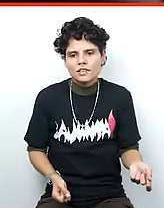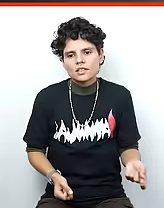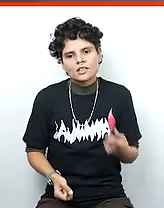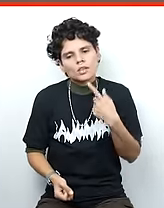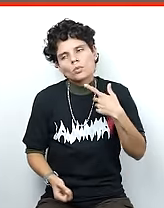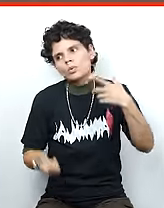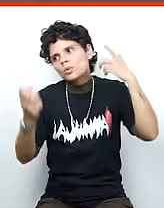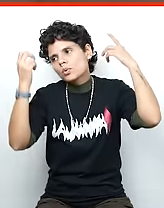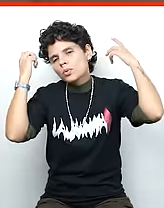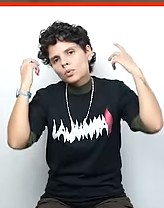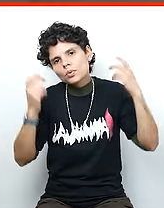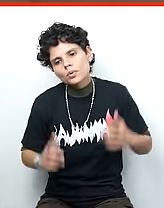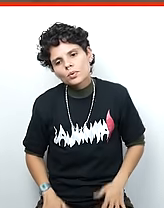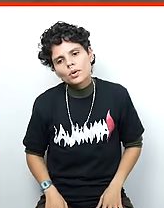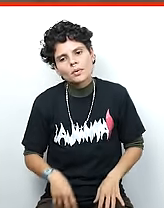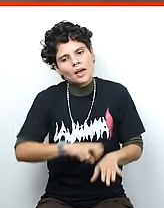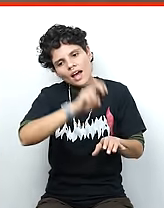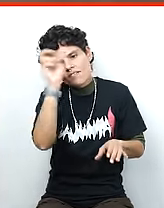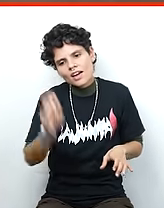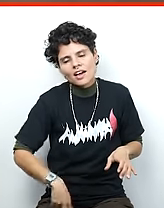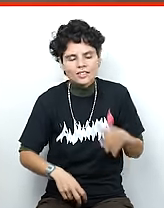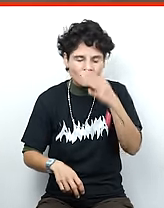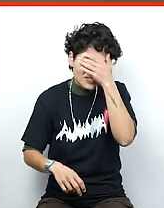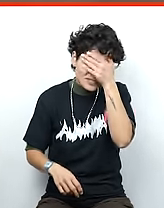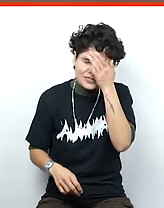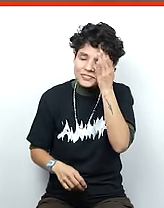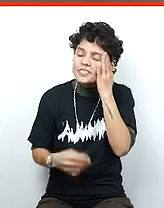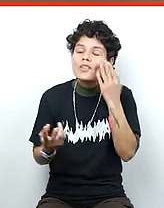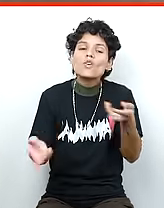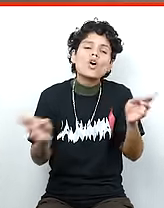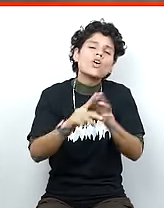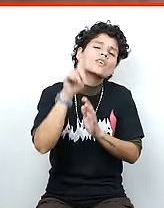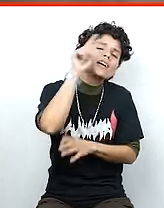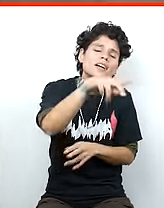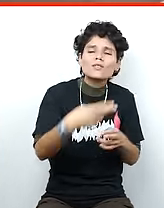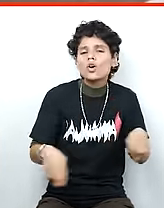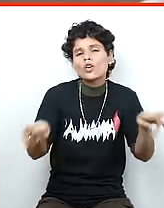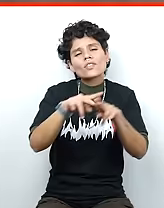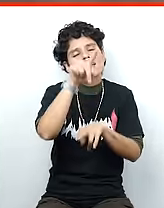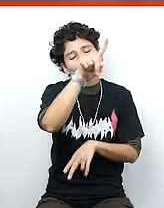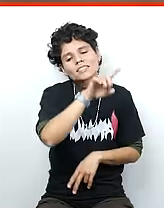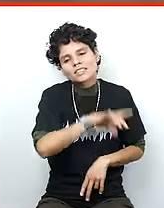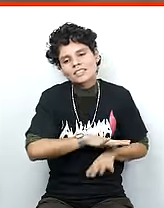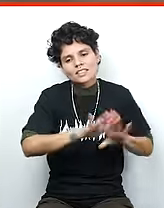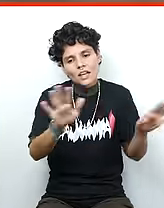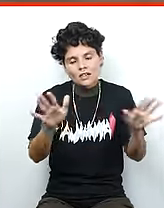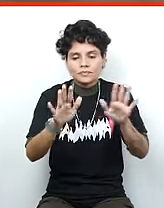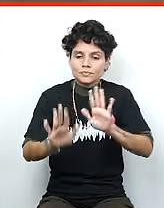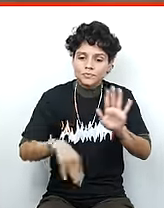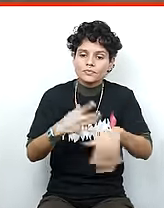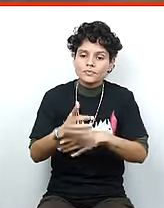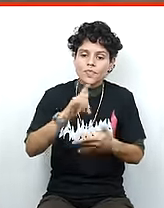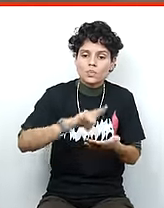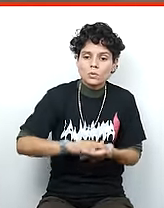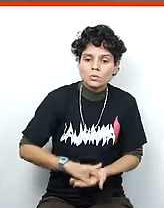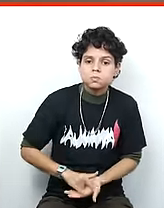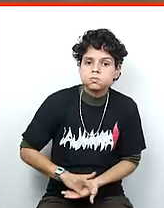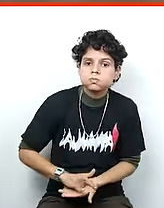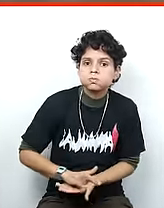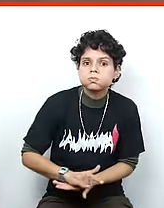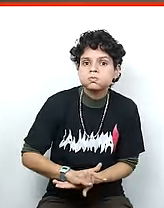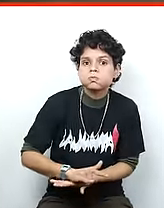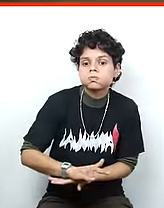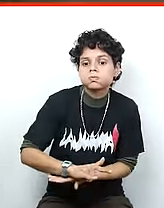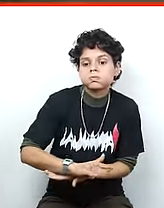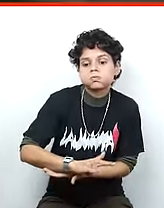ya, me voy a bajar, pues, bueno, y yo ya quería puro irme, pues, y ya estaba psicoseado igual. Y gracias a Dios, el avión, ya cuando ya el avión sacó las ruedas